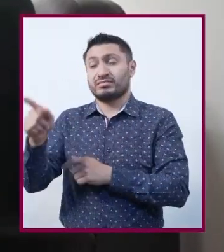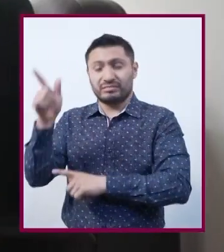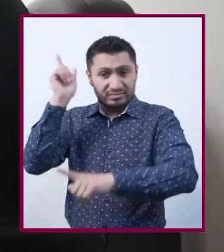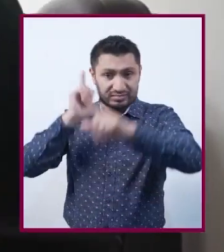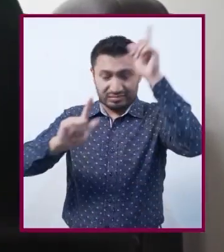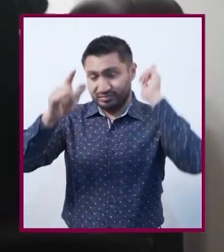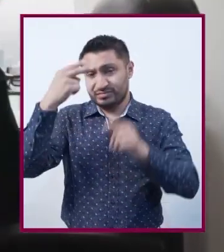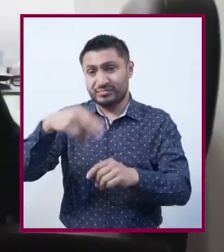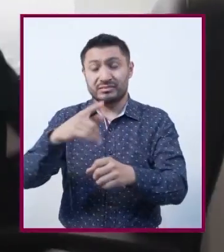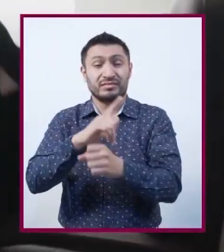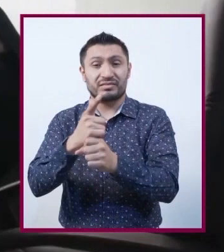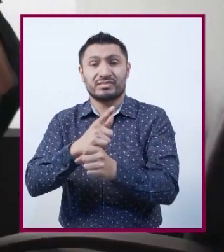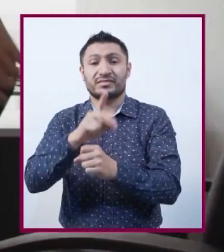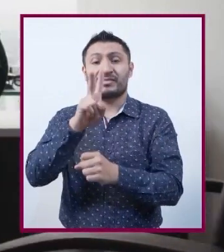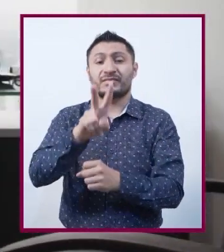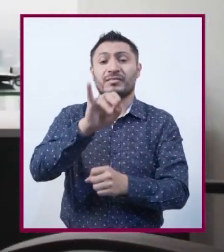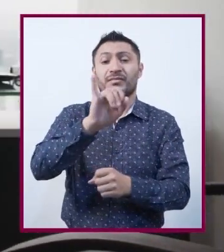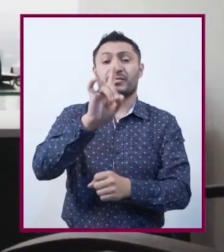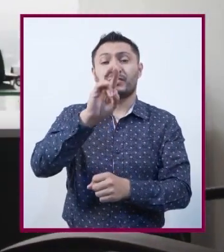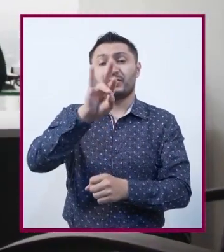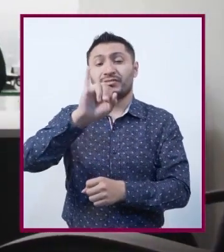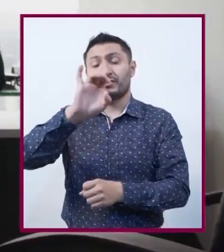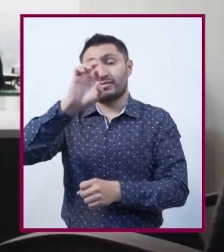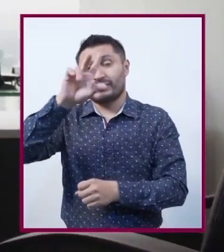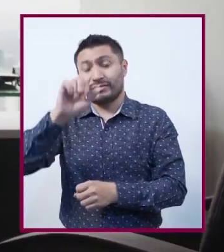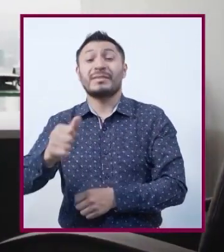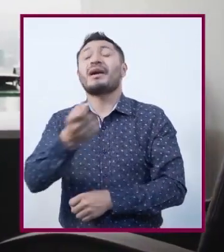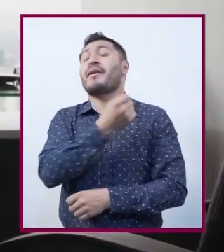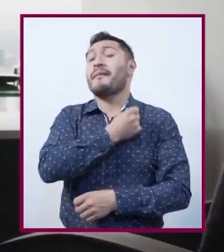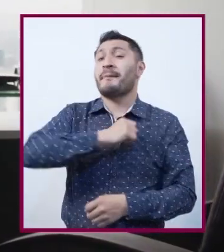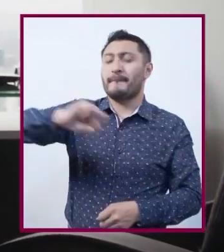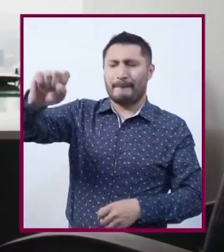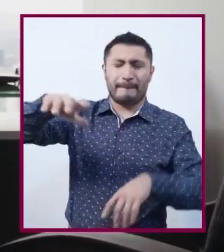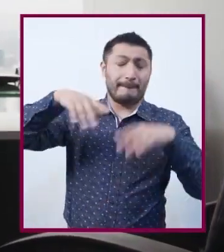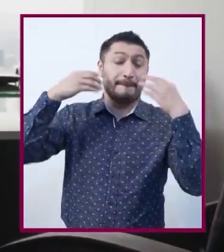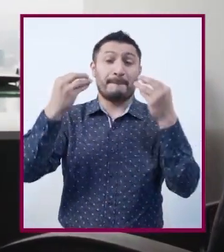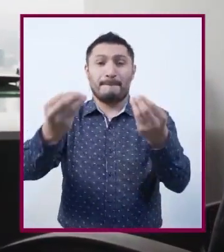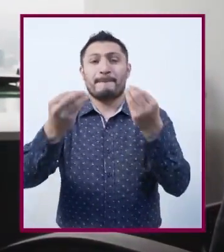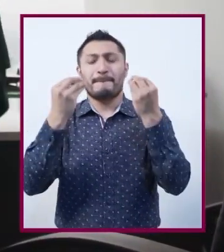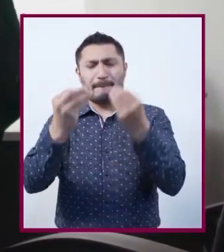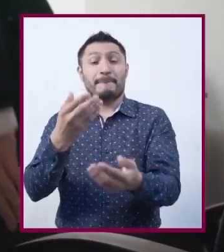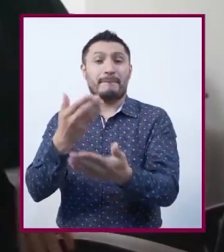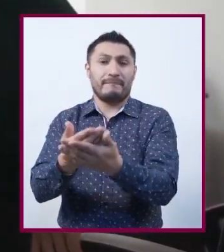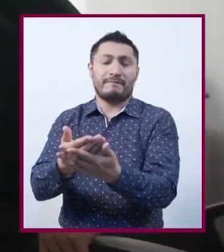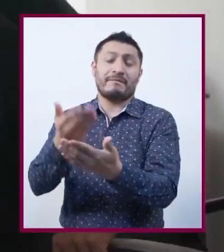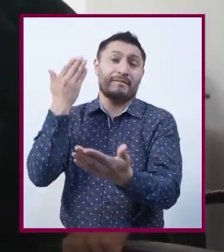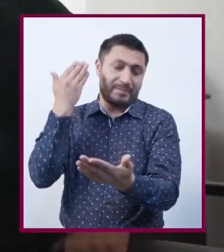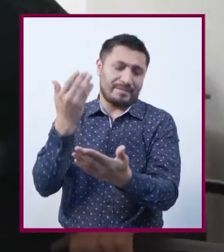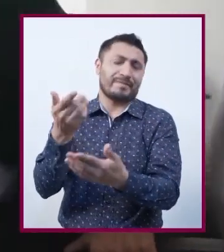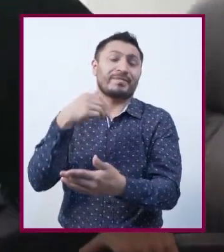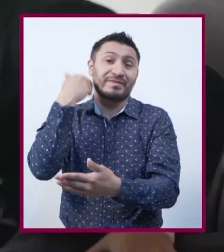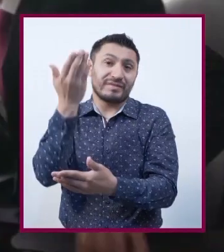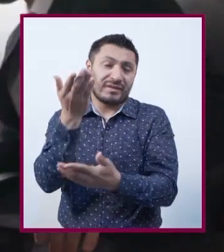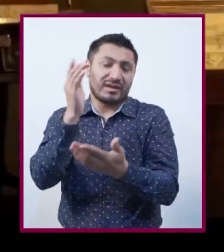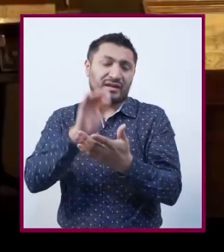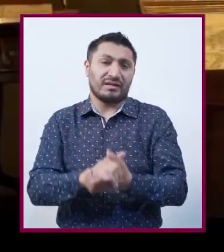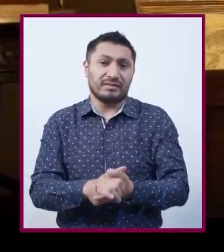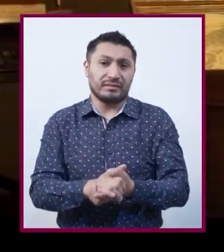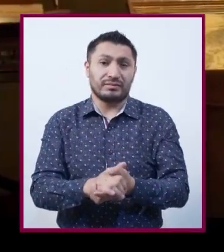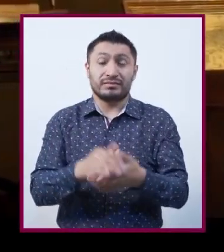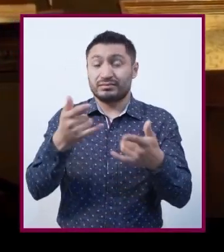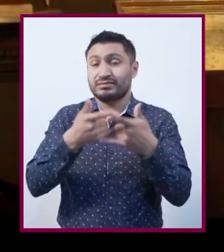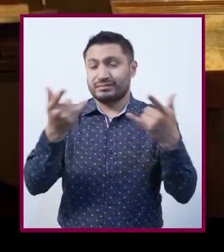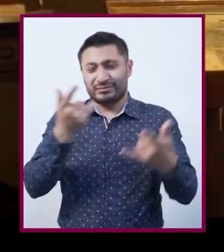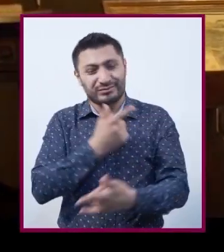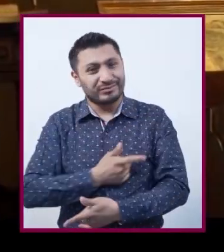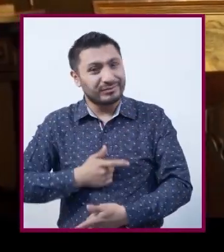hizo llamar el licenciado Vidriera y alcanzó la fama que tanto anhelaba el joven Tomás Rodaja. ¿Te gustó